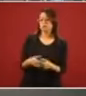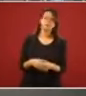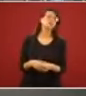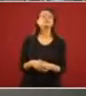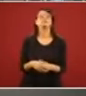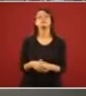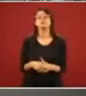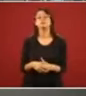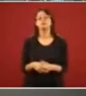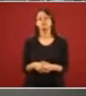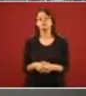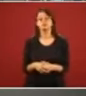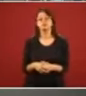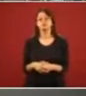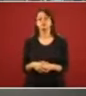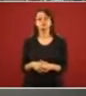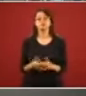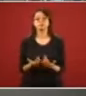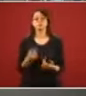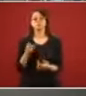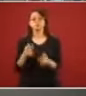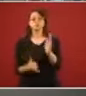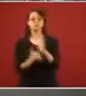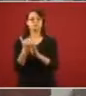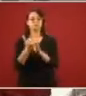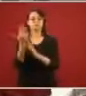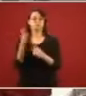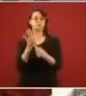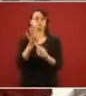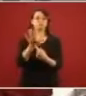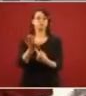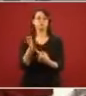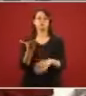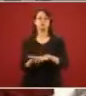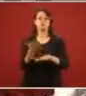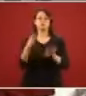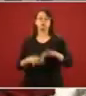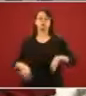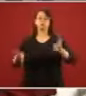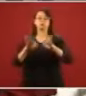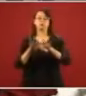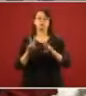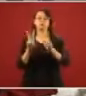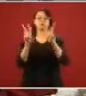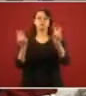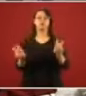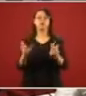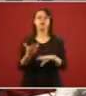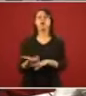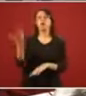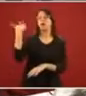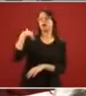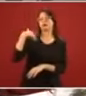sobre estas instalaciones, porque es muy importante. Cuando existía la Policía